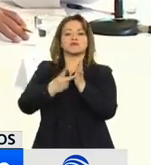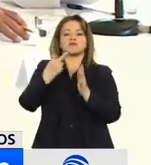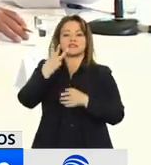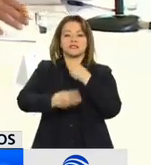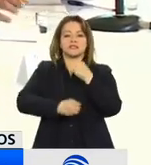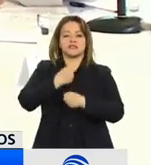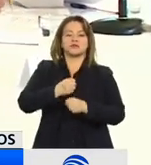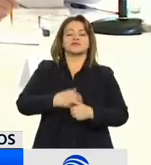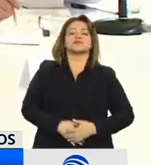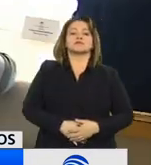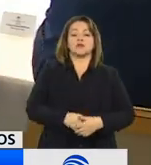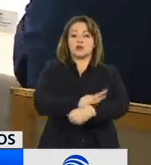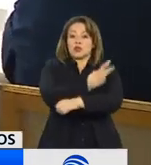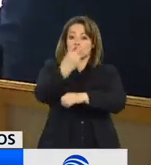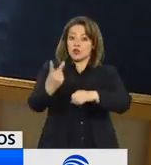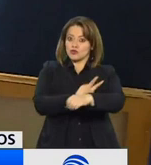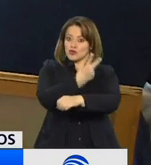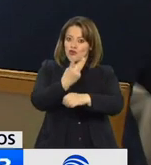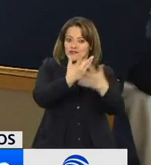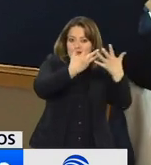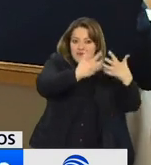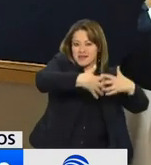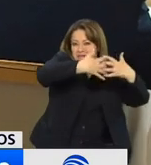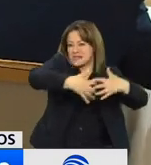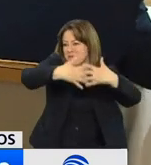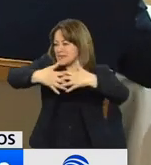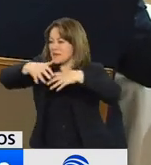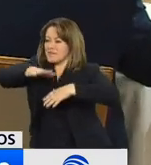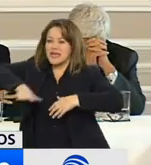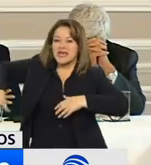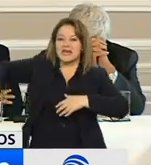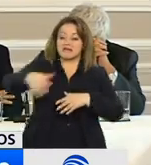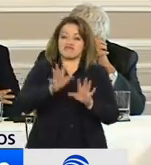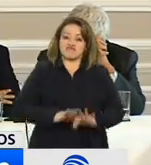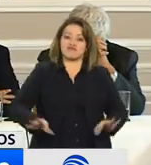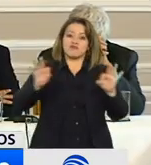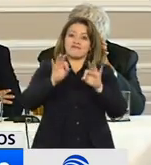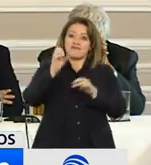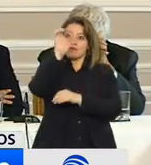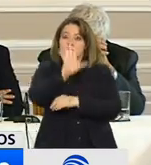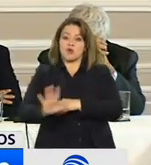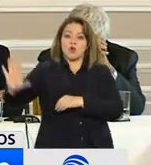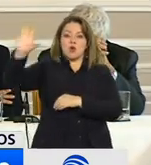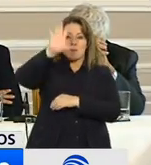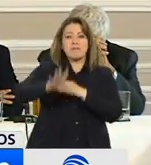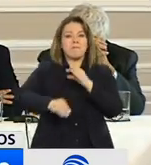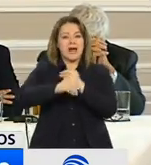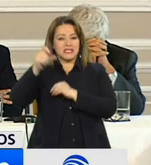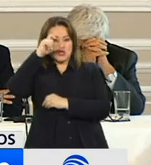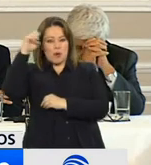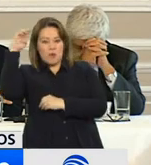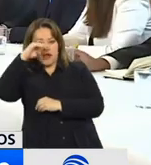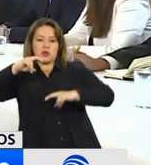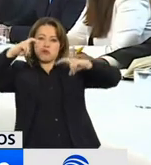En un encuentro de 2 horas con el Consejo Gremial, el cual agrupa a los sectores productivos más importantes del país, manifestaron al presidente Gustavo